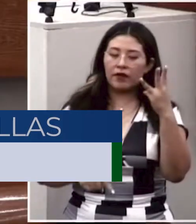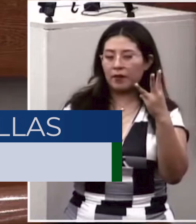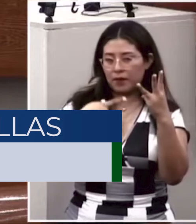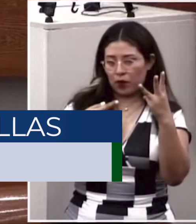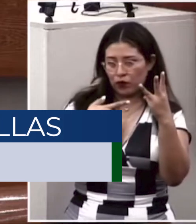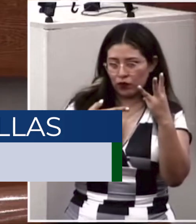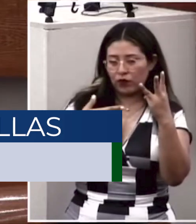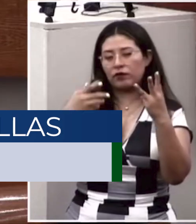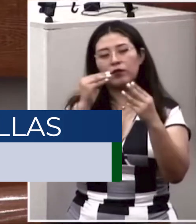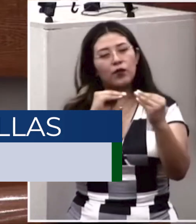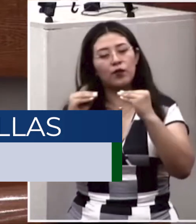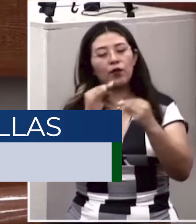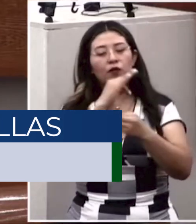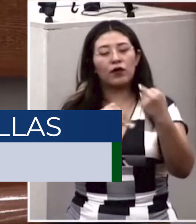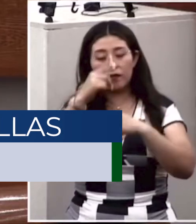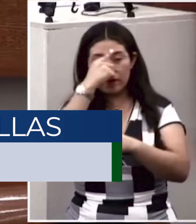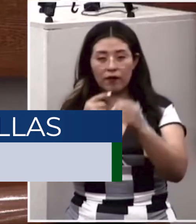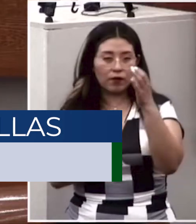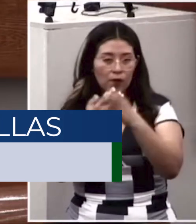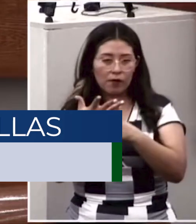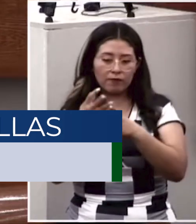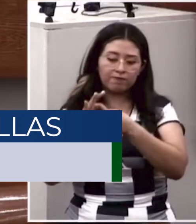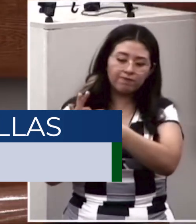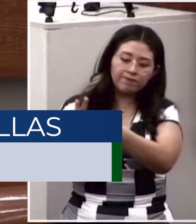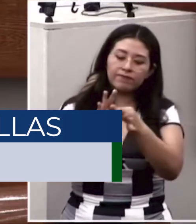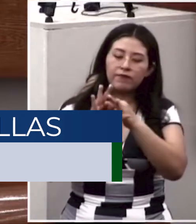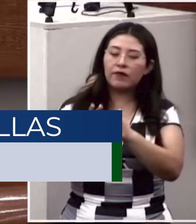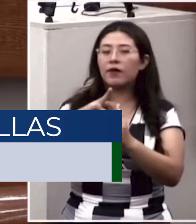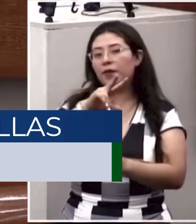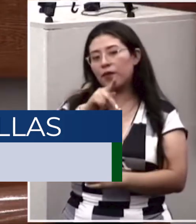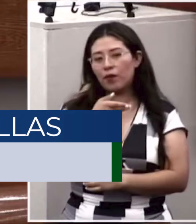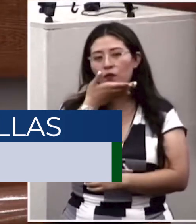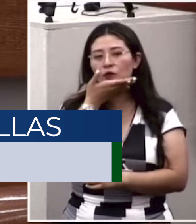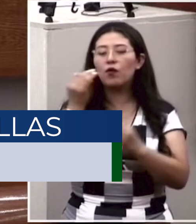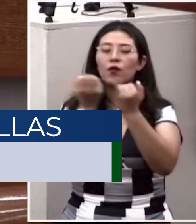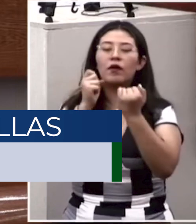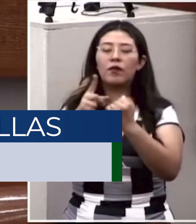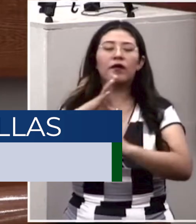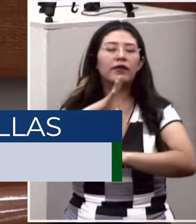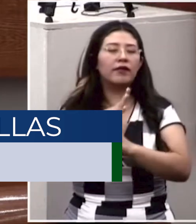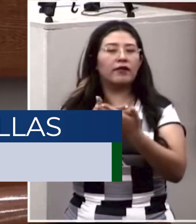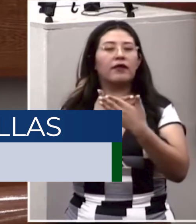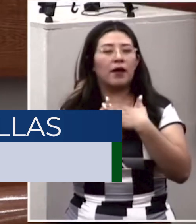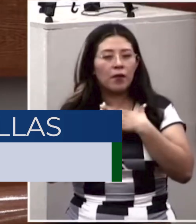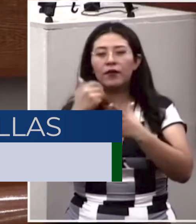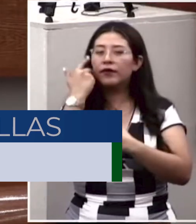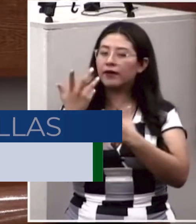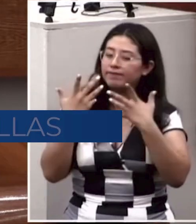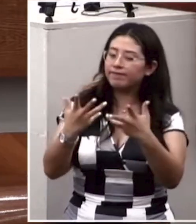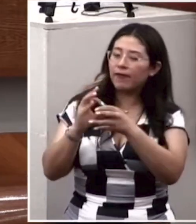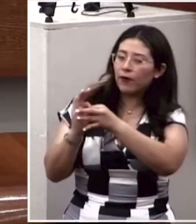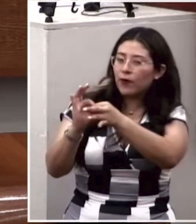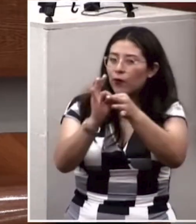básicos para la conformación de una región y que Villa de pozos además de ellos tiene amor ganas y